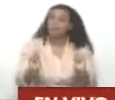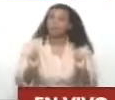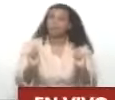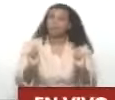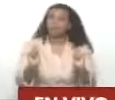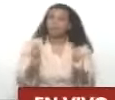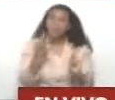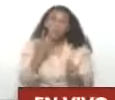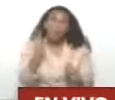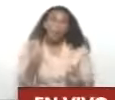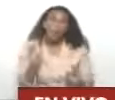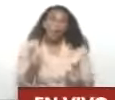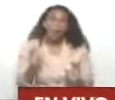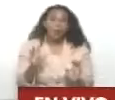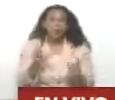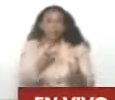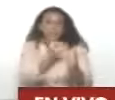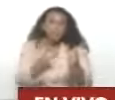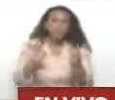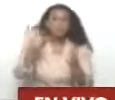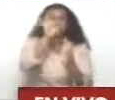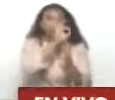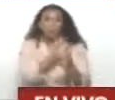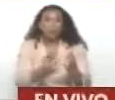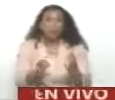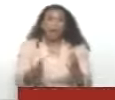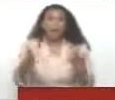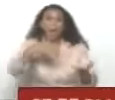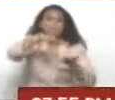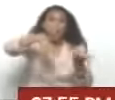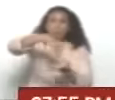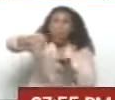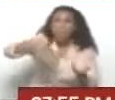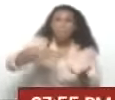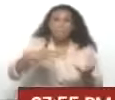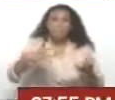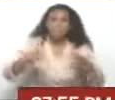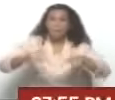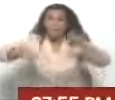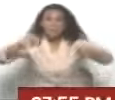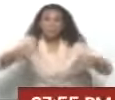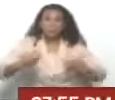Cuando uno dice lo del avispero, ¿cómo es que? Alborotar el avispero.